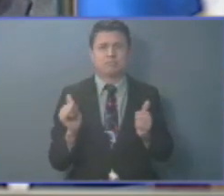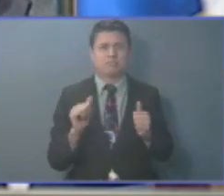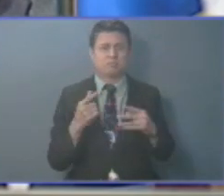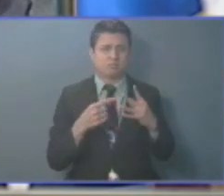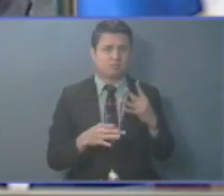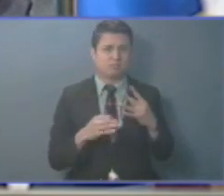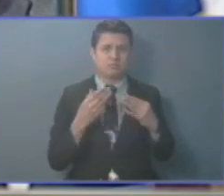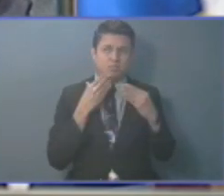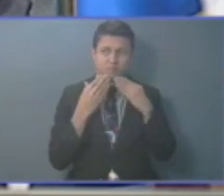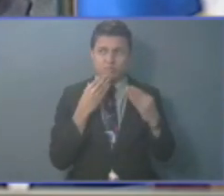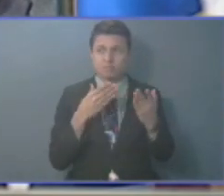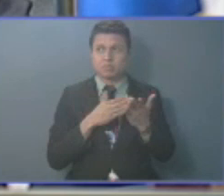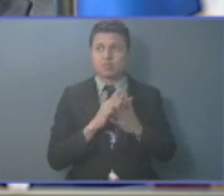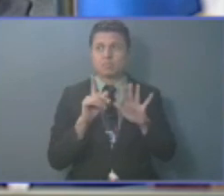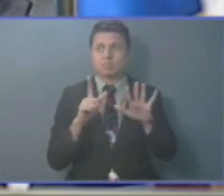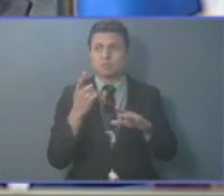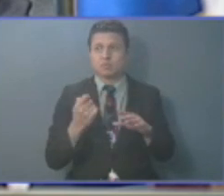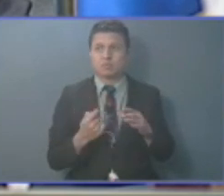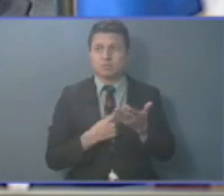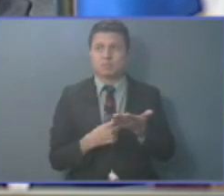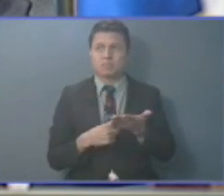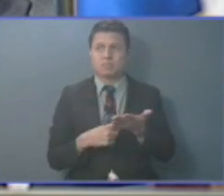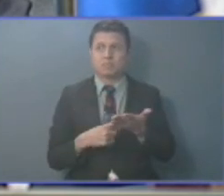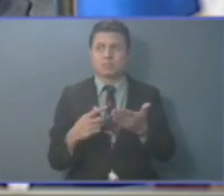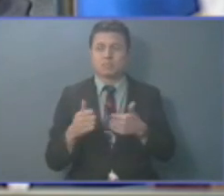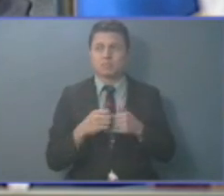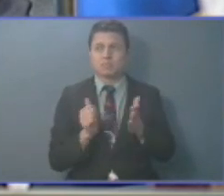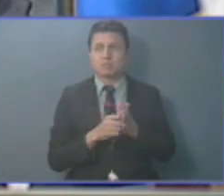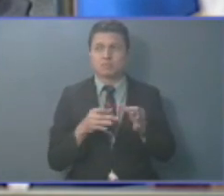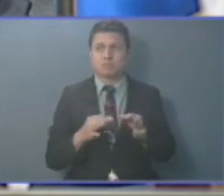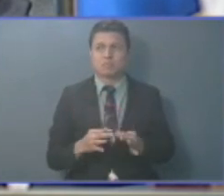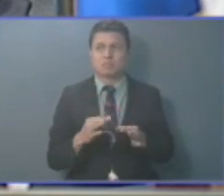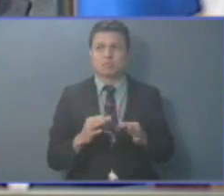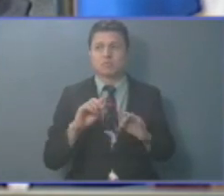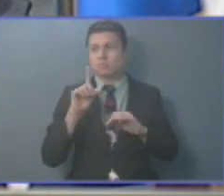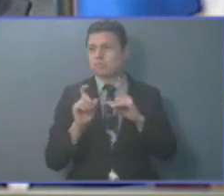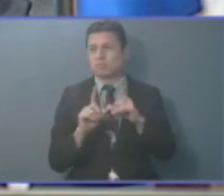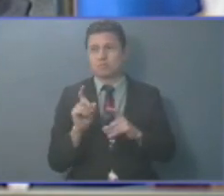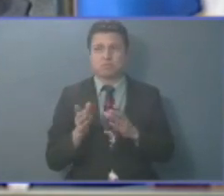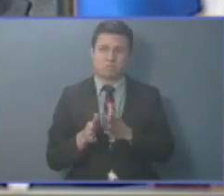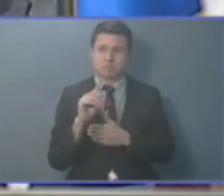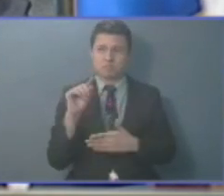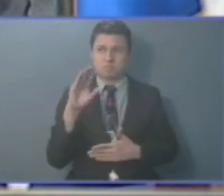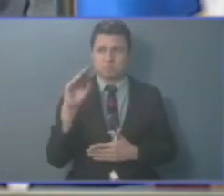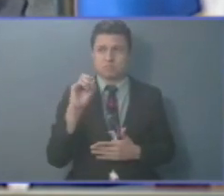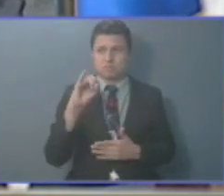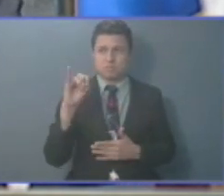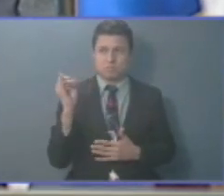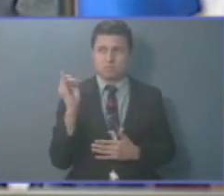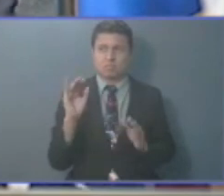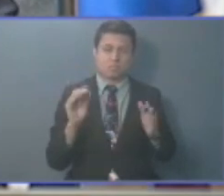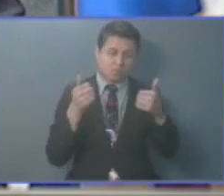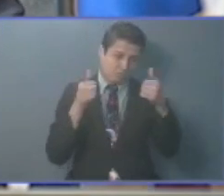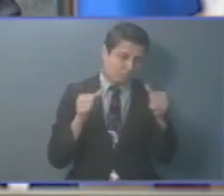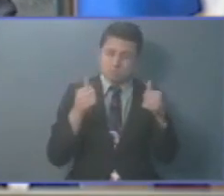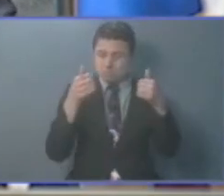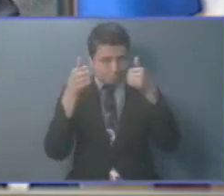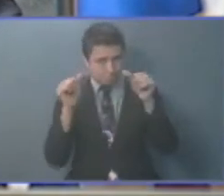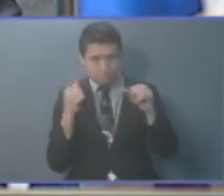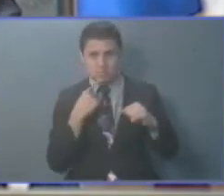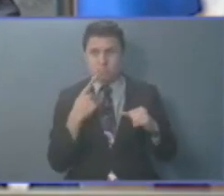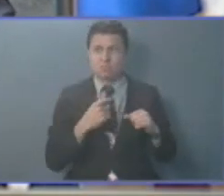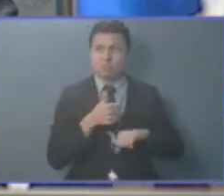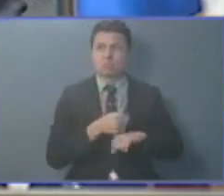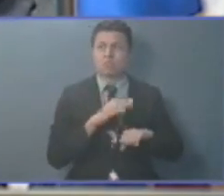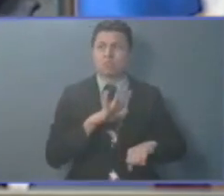países, se habla de ir durante 6 días a negociar con la Asamblea una medida sanitaria ni a consultar a la Sala de lo Constitucional si está de acuerdo con establecer